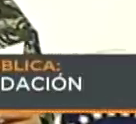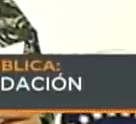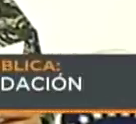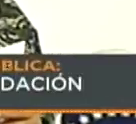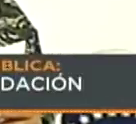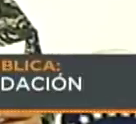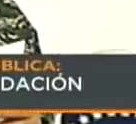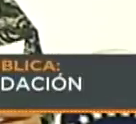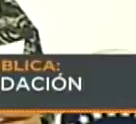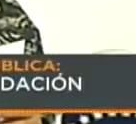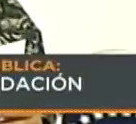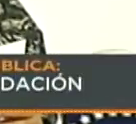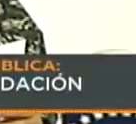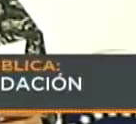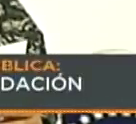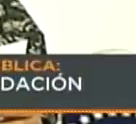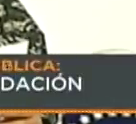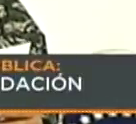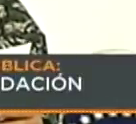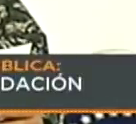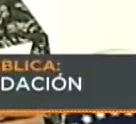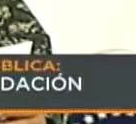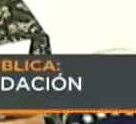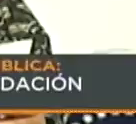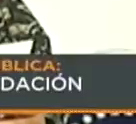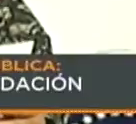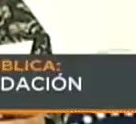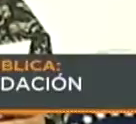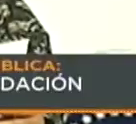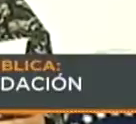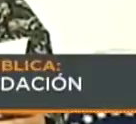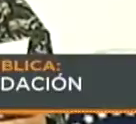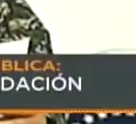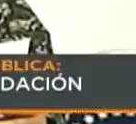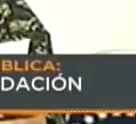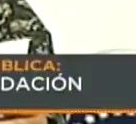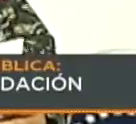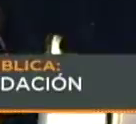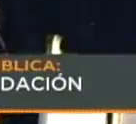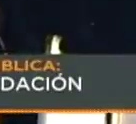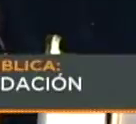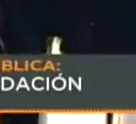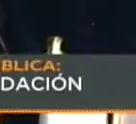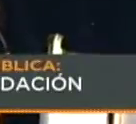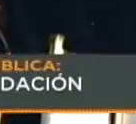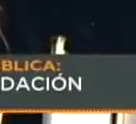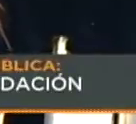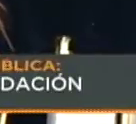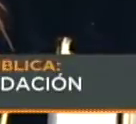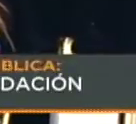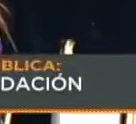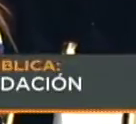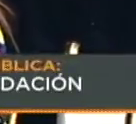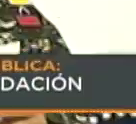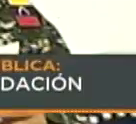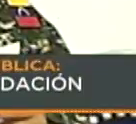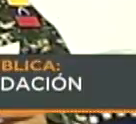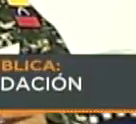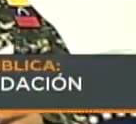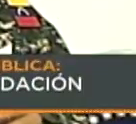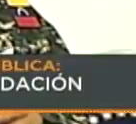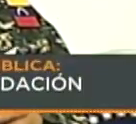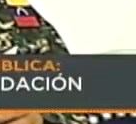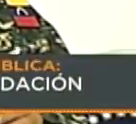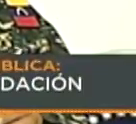Cilia, mira, Cilia le luce la chaqueta que le regaló Reverol. Cilia, ustedes saben, fue detective de